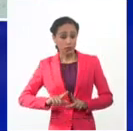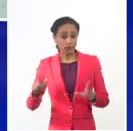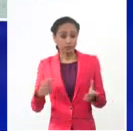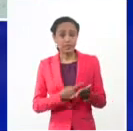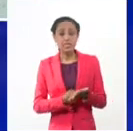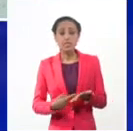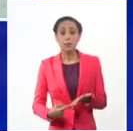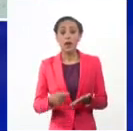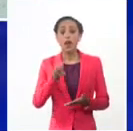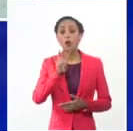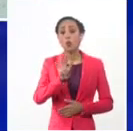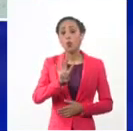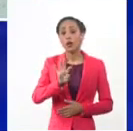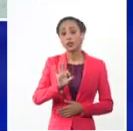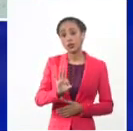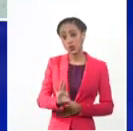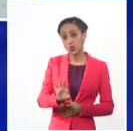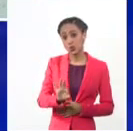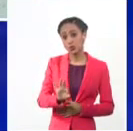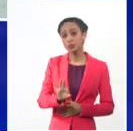48,